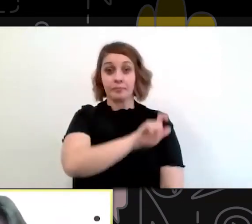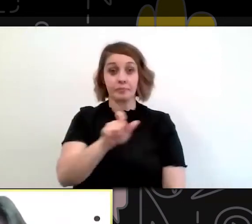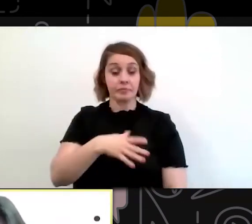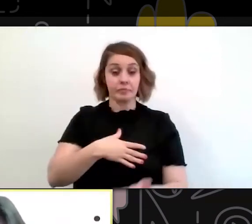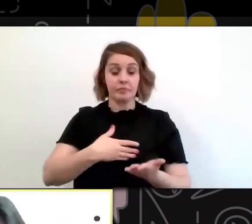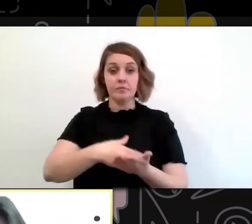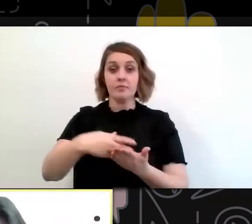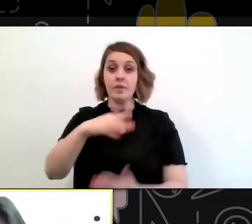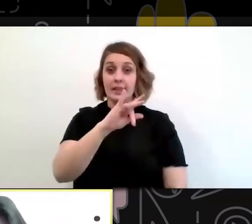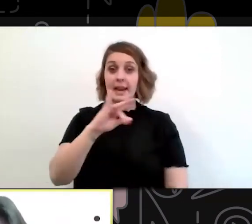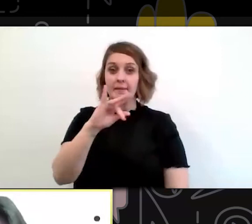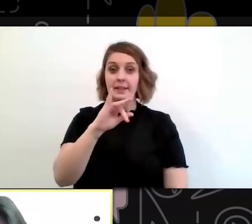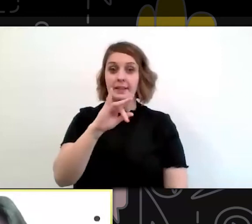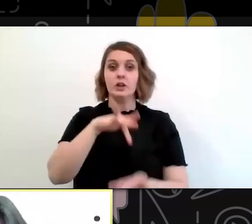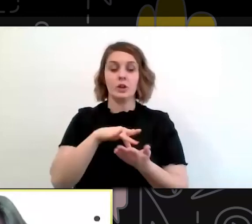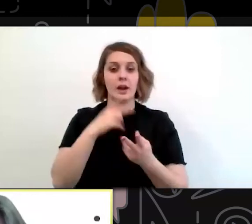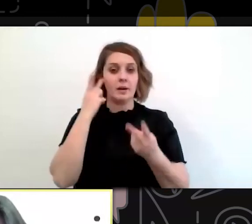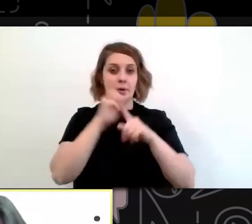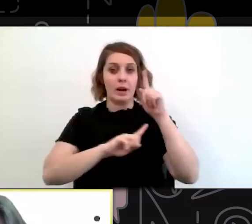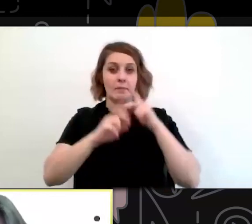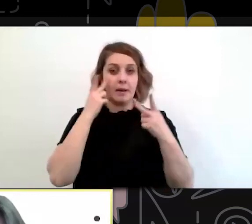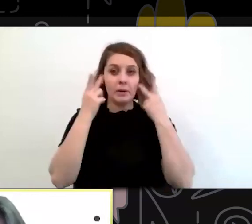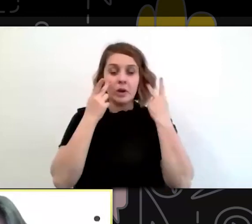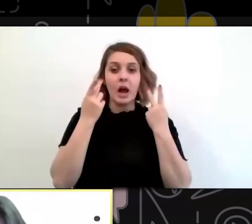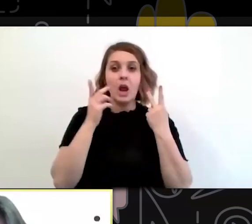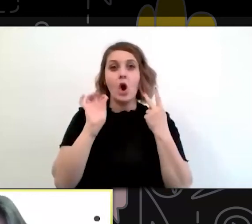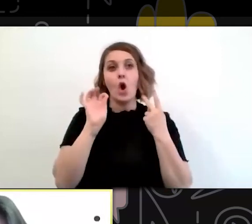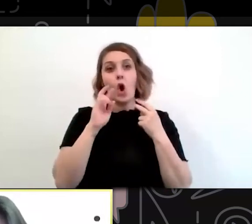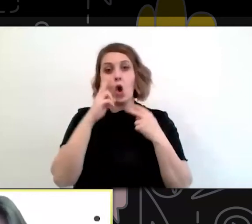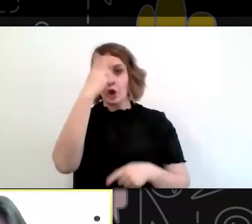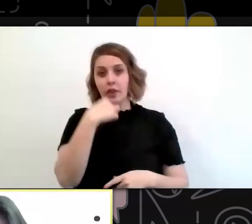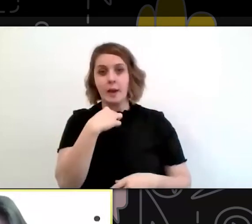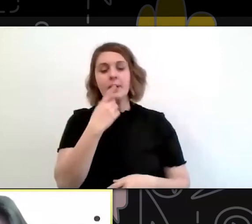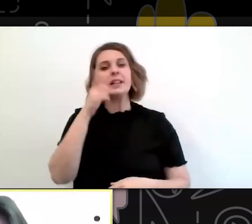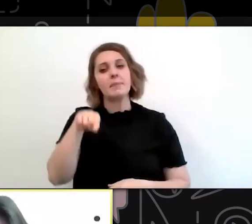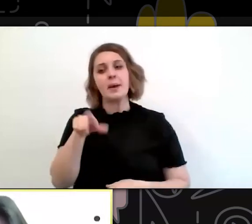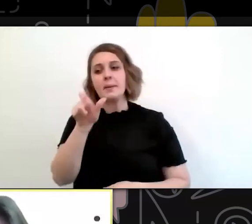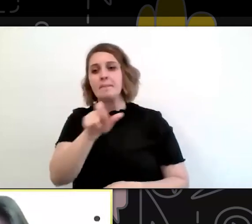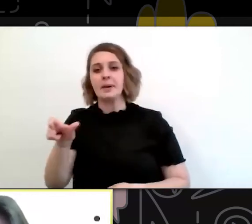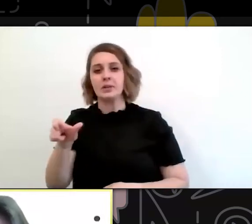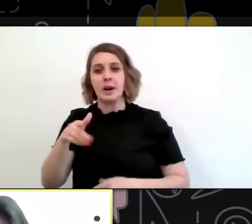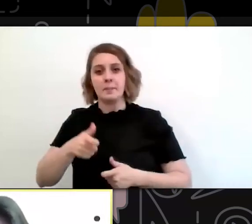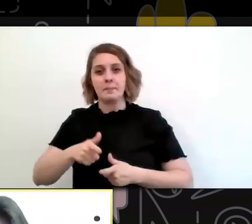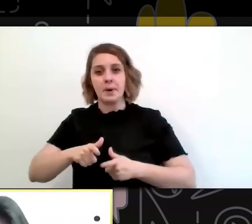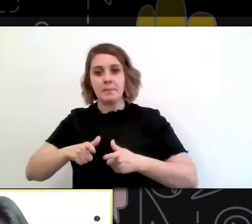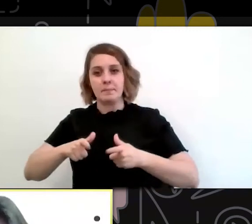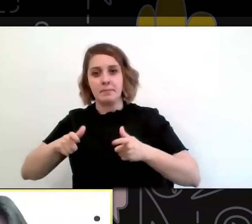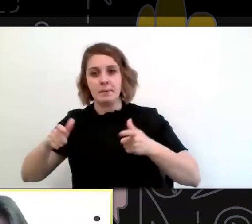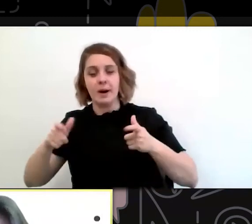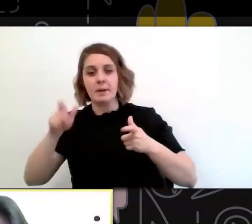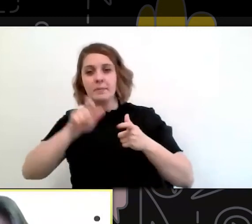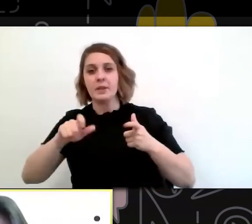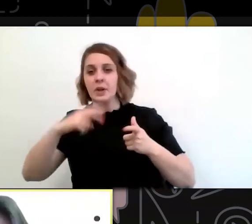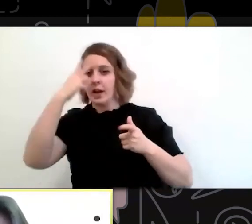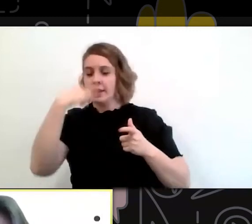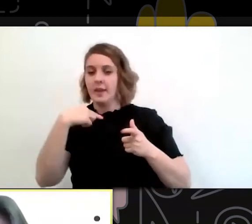diabéticas que tenemos problemas visuales o que somos ciegas, sino también cada vez hay más personas ciegas y